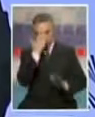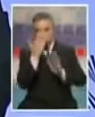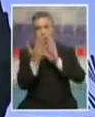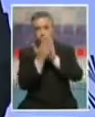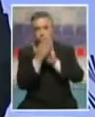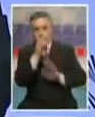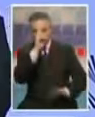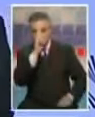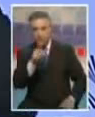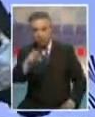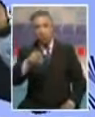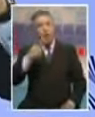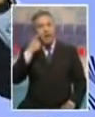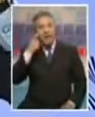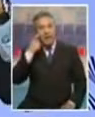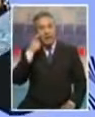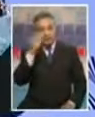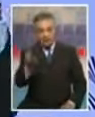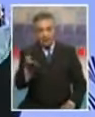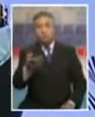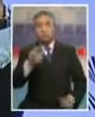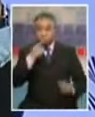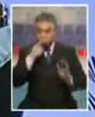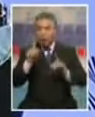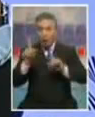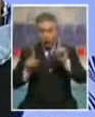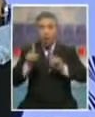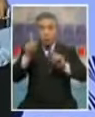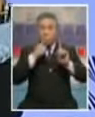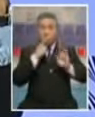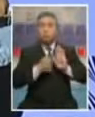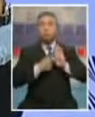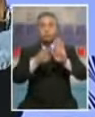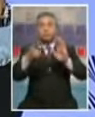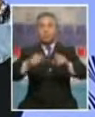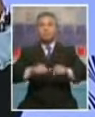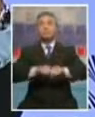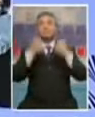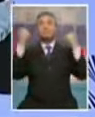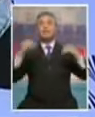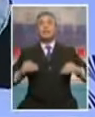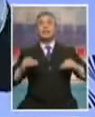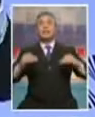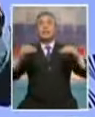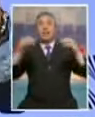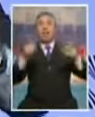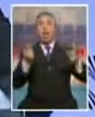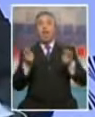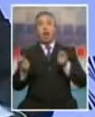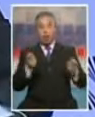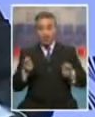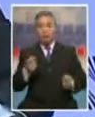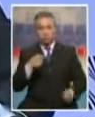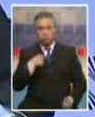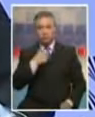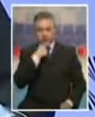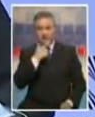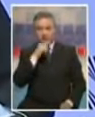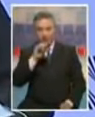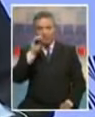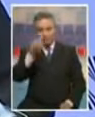respeto. Ella dice, mire, si lo que proponemos a algunos, esto va a destruir el crecimiento económico. Eso es lo que yo quiero instalar en la